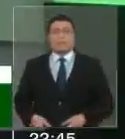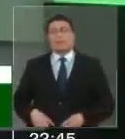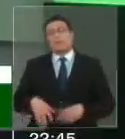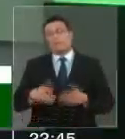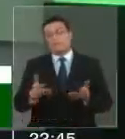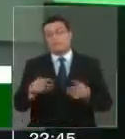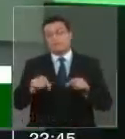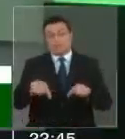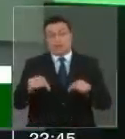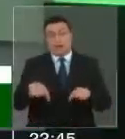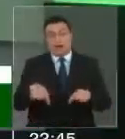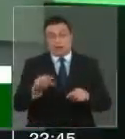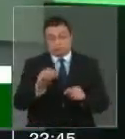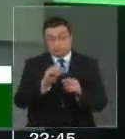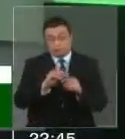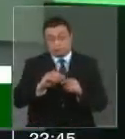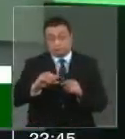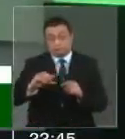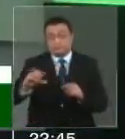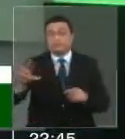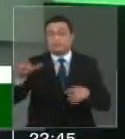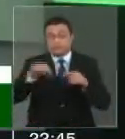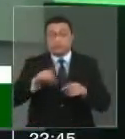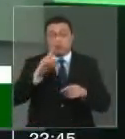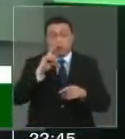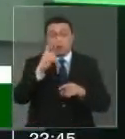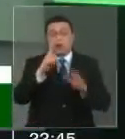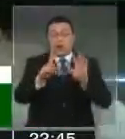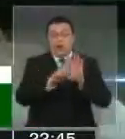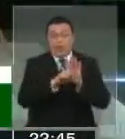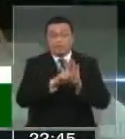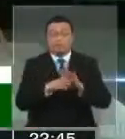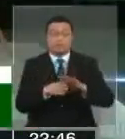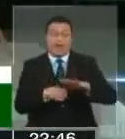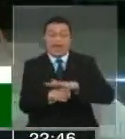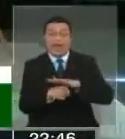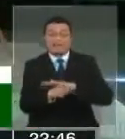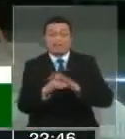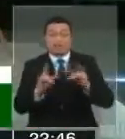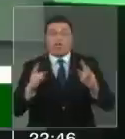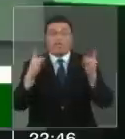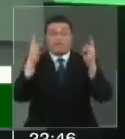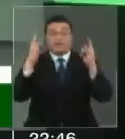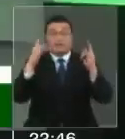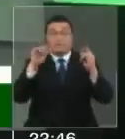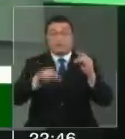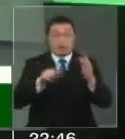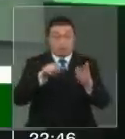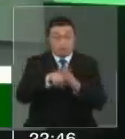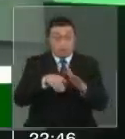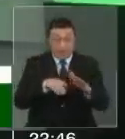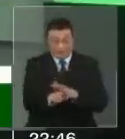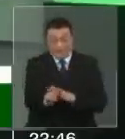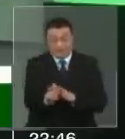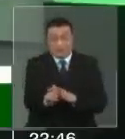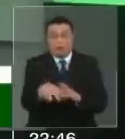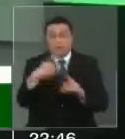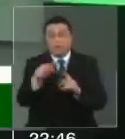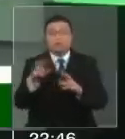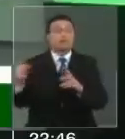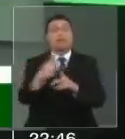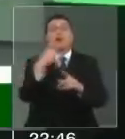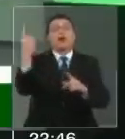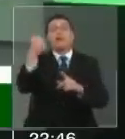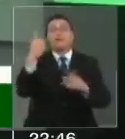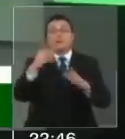Afortunadamente ahora recién está, porque primero hubo una ley para el acceso a los edificios, pero para llegar, para entrar, y después